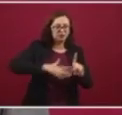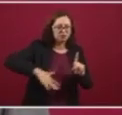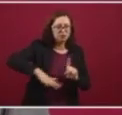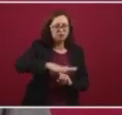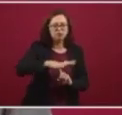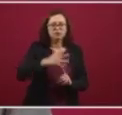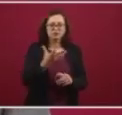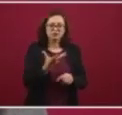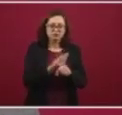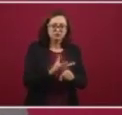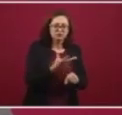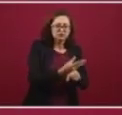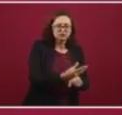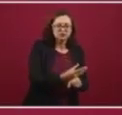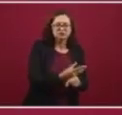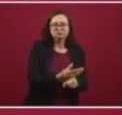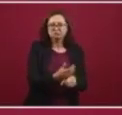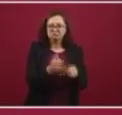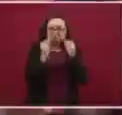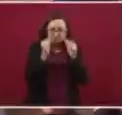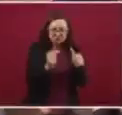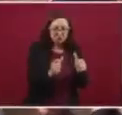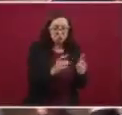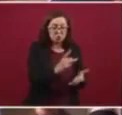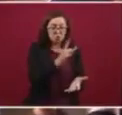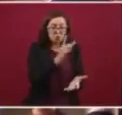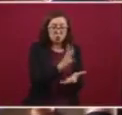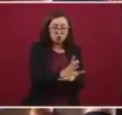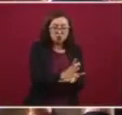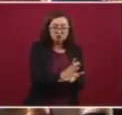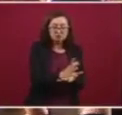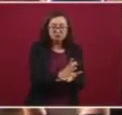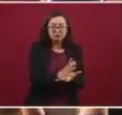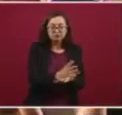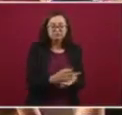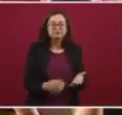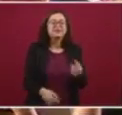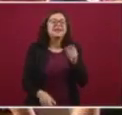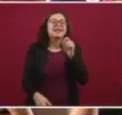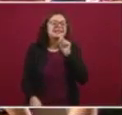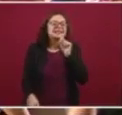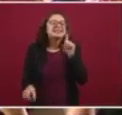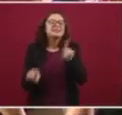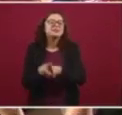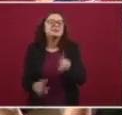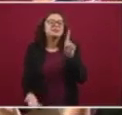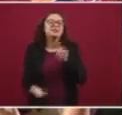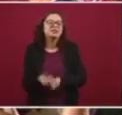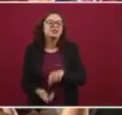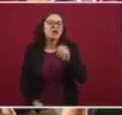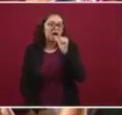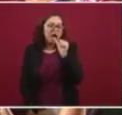no solo buscar el bienestar material, sino el bienestar del alma.